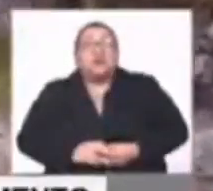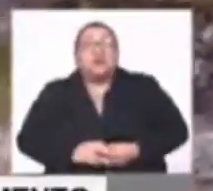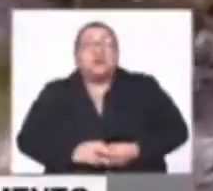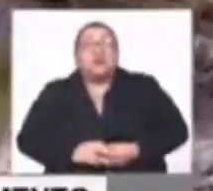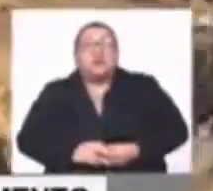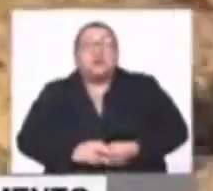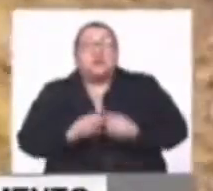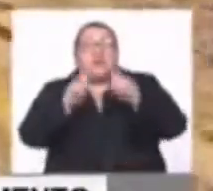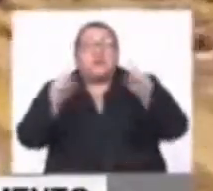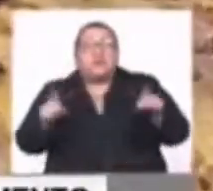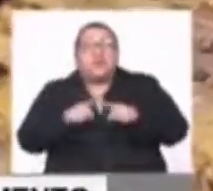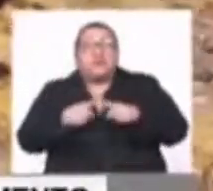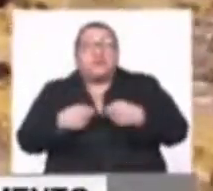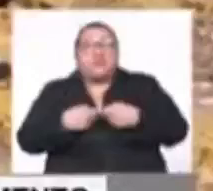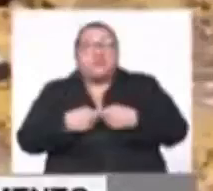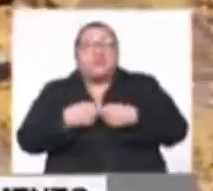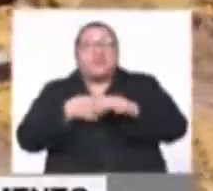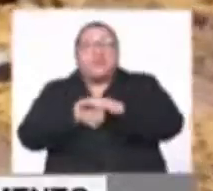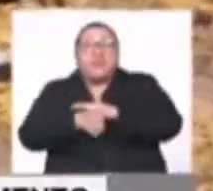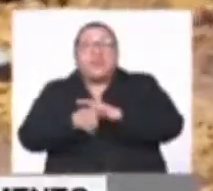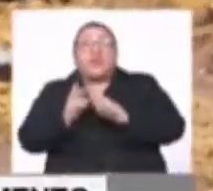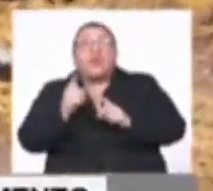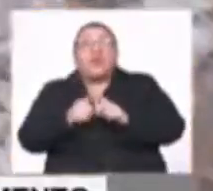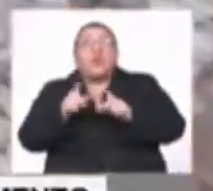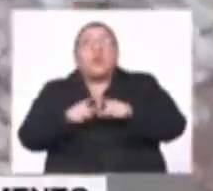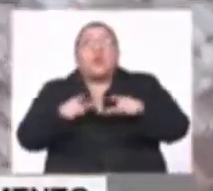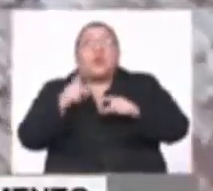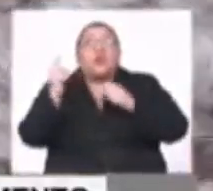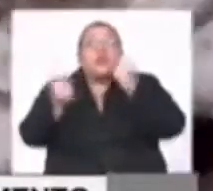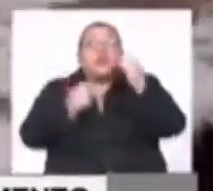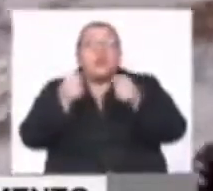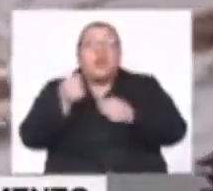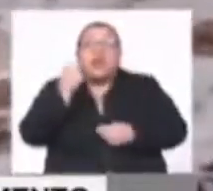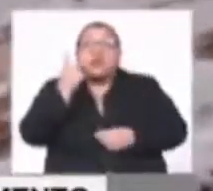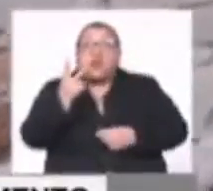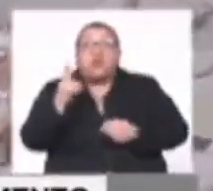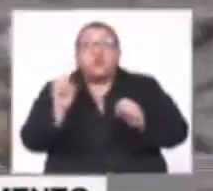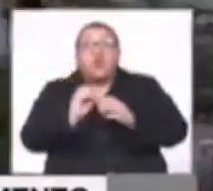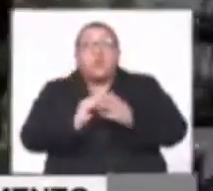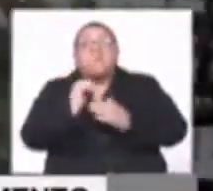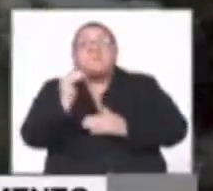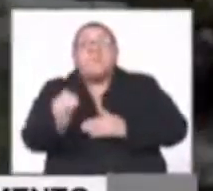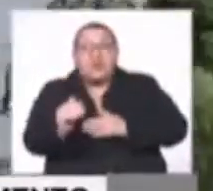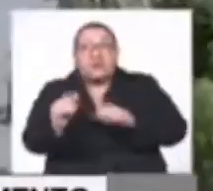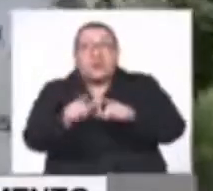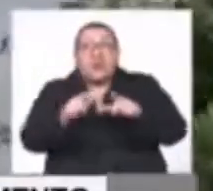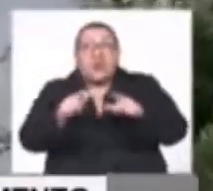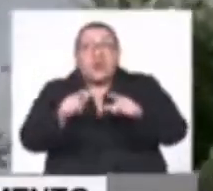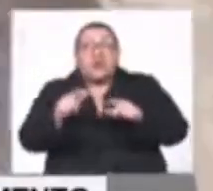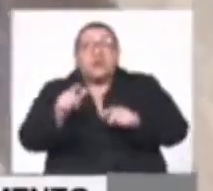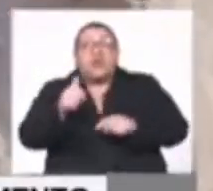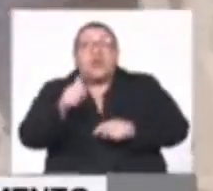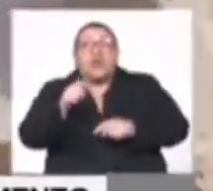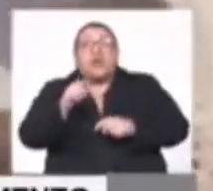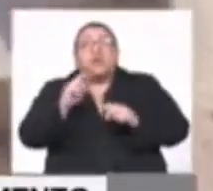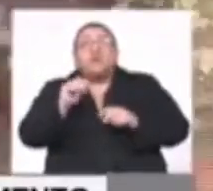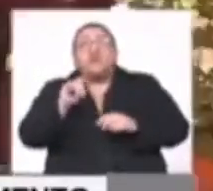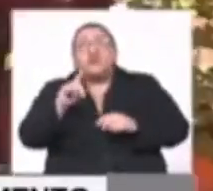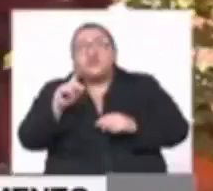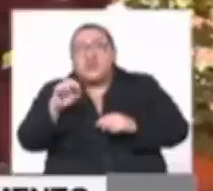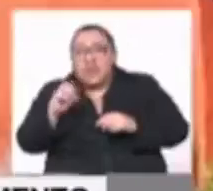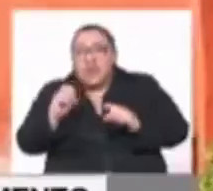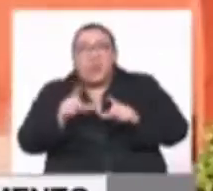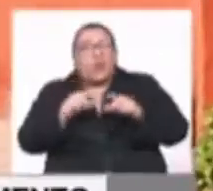y permite el ingreso temporal y con fines turísticos a dos o más monumentos arqueológicos, museos o